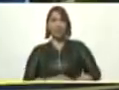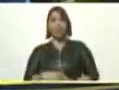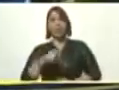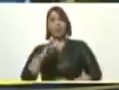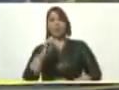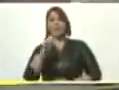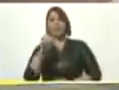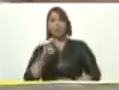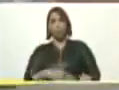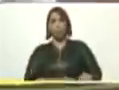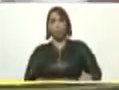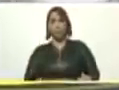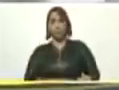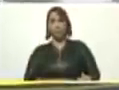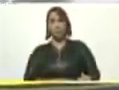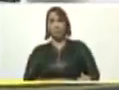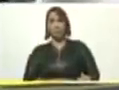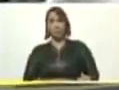cural